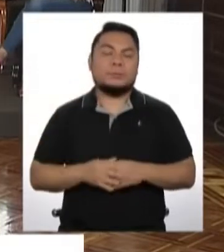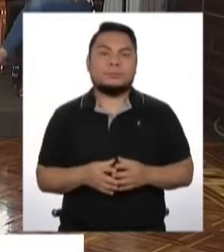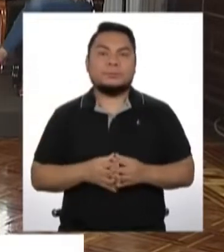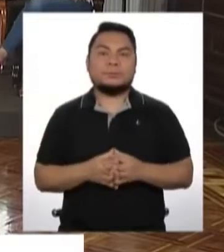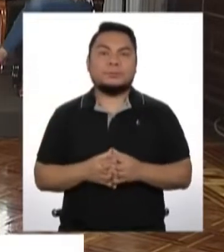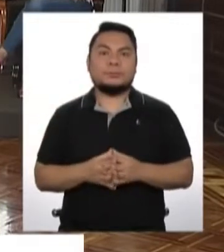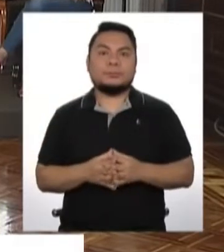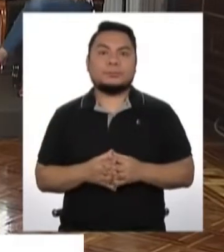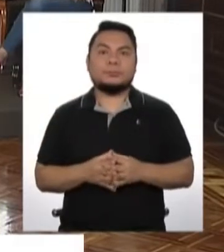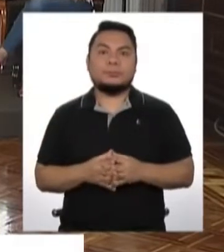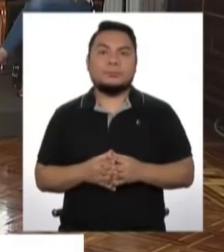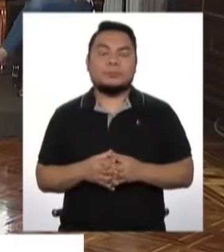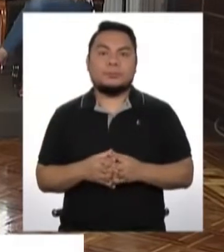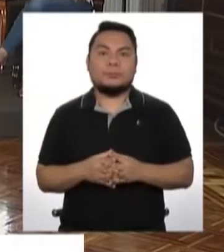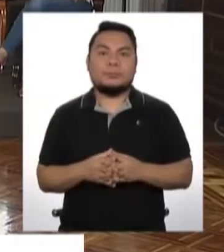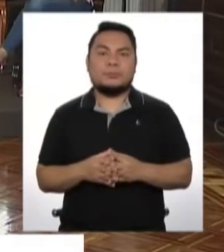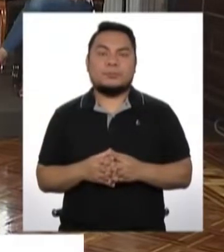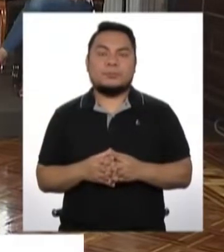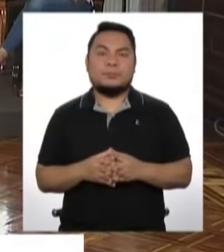Vulnerables.